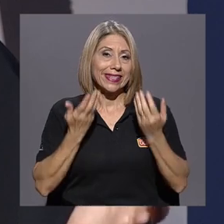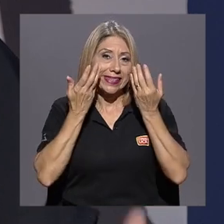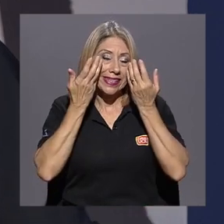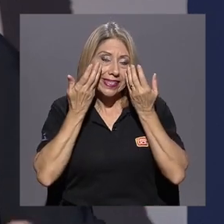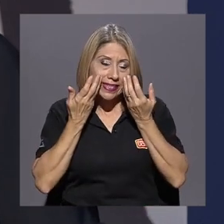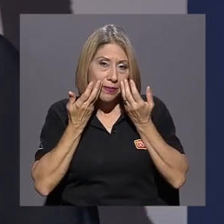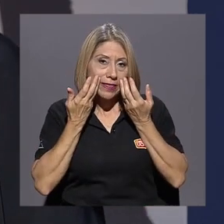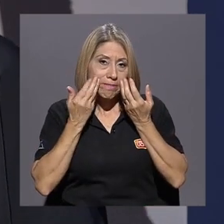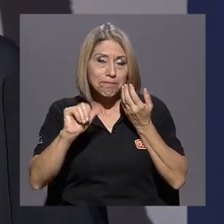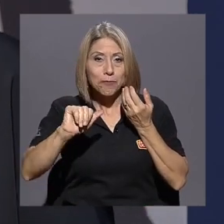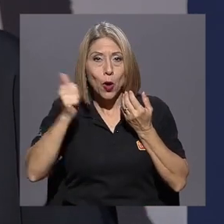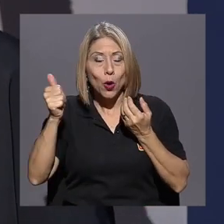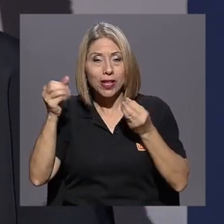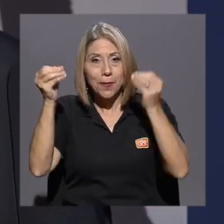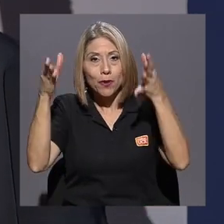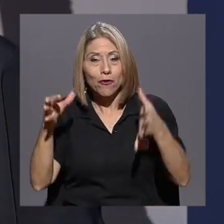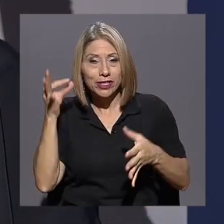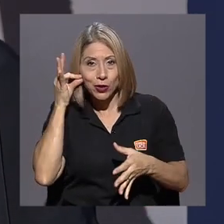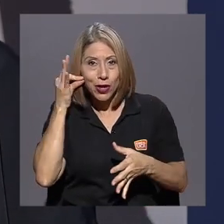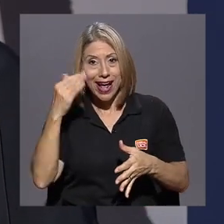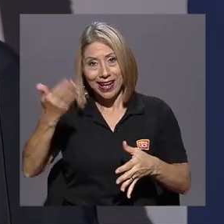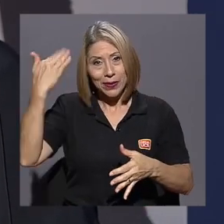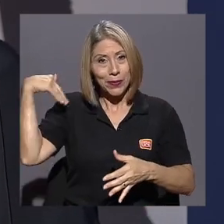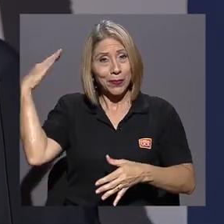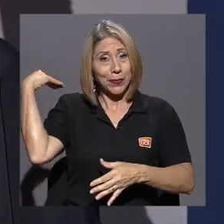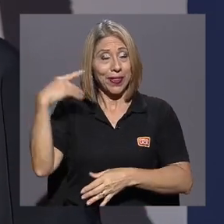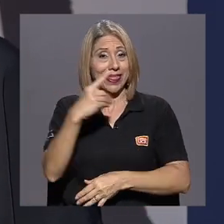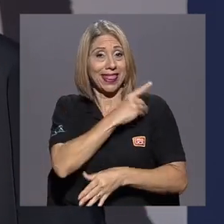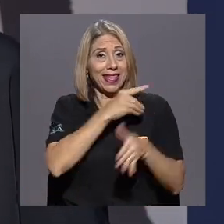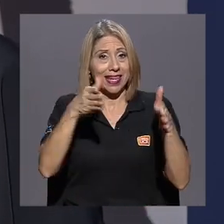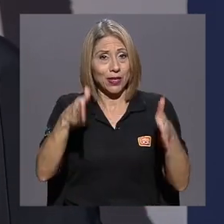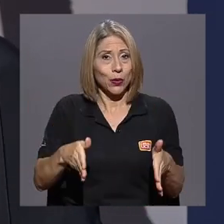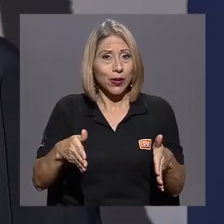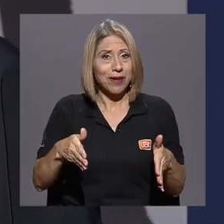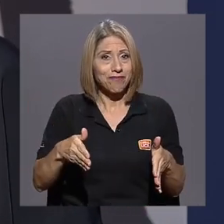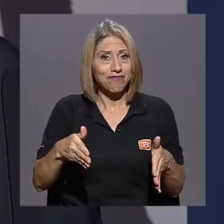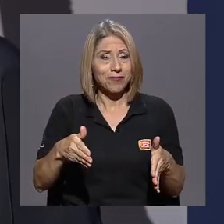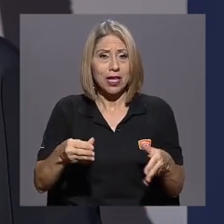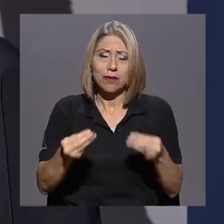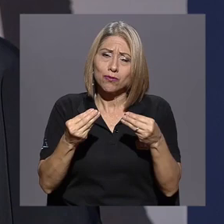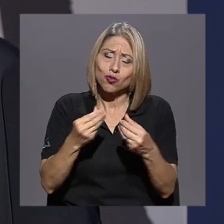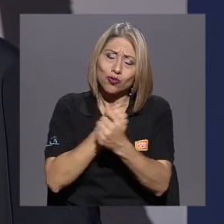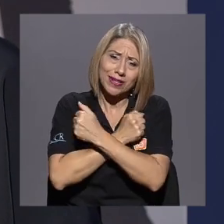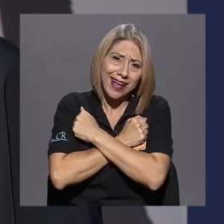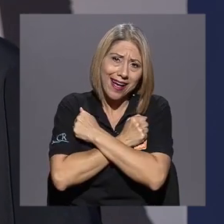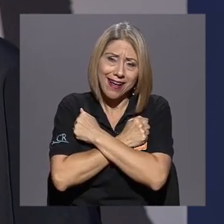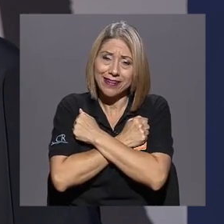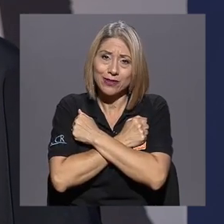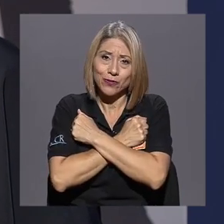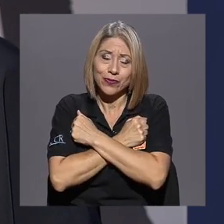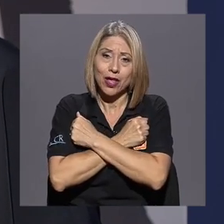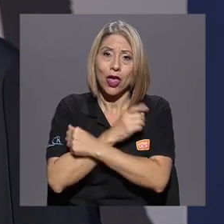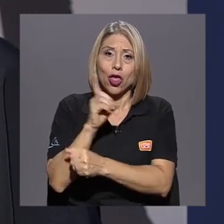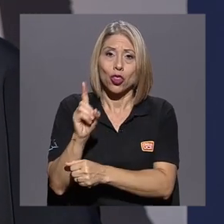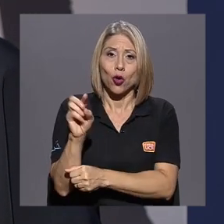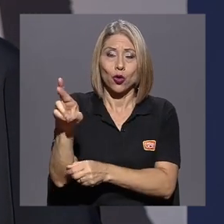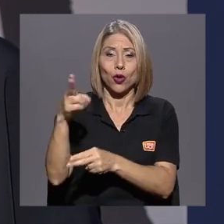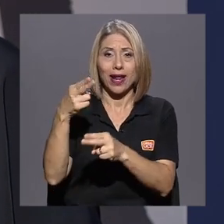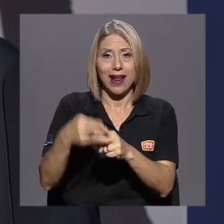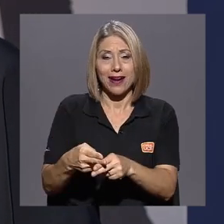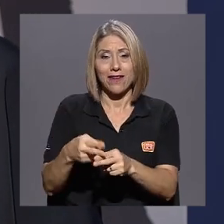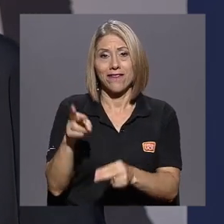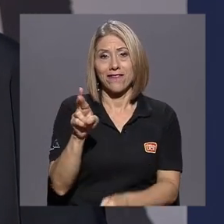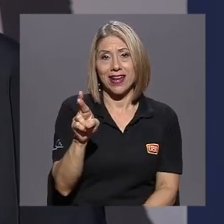tristemente, otra profesora que fue directora, y que a la cual le tenemos mucho cariño, la doctora